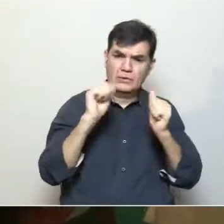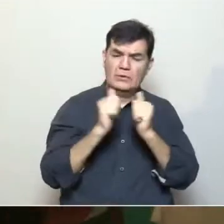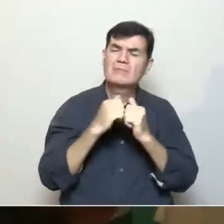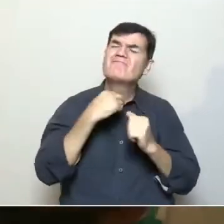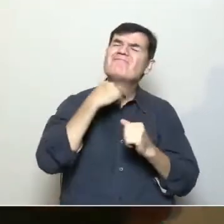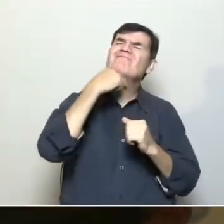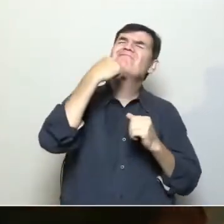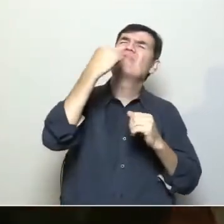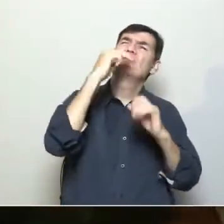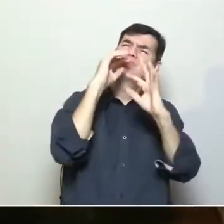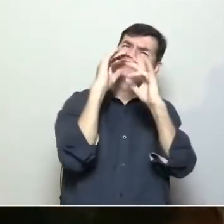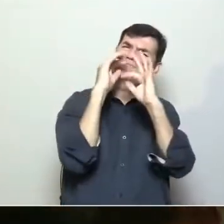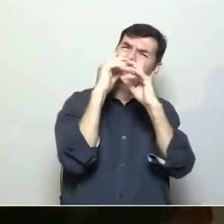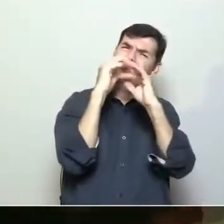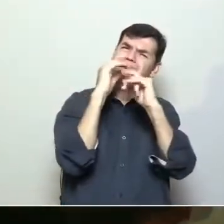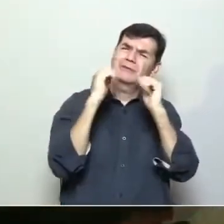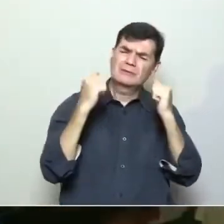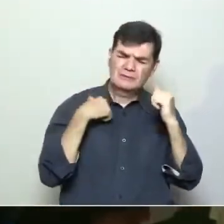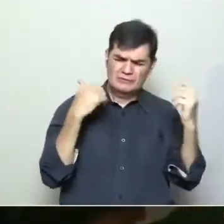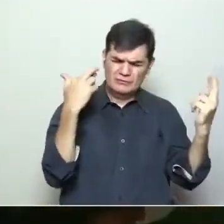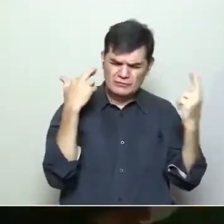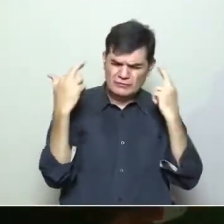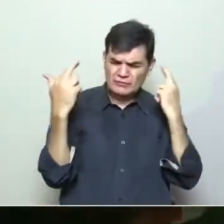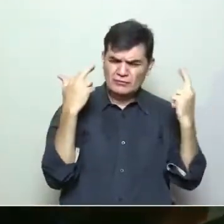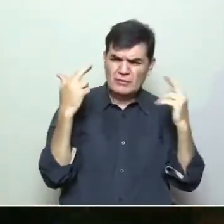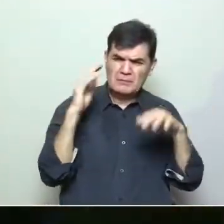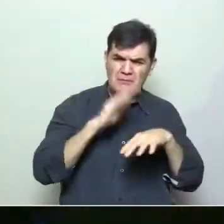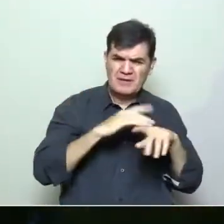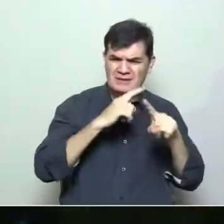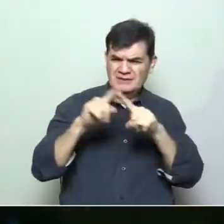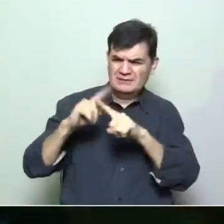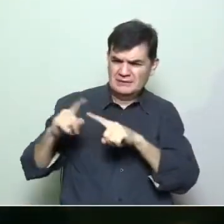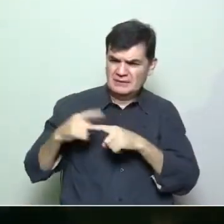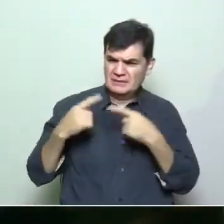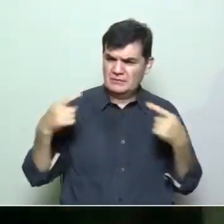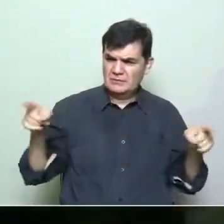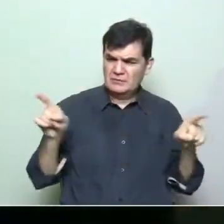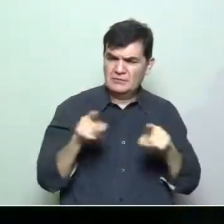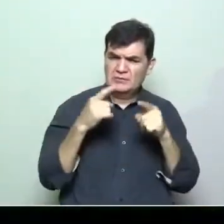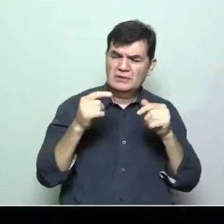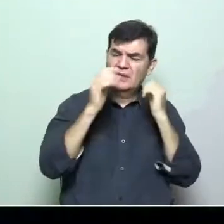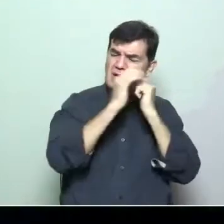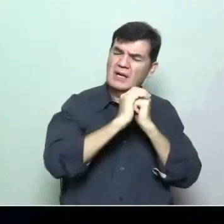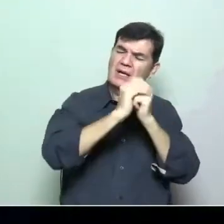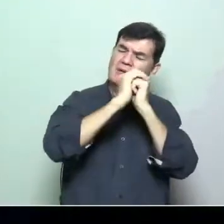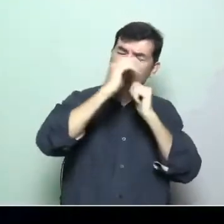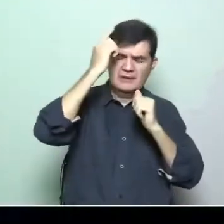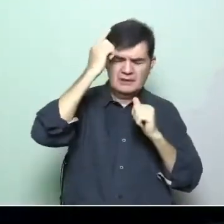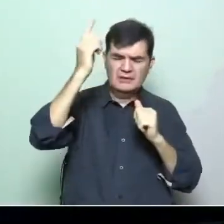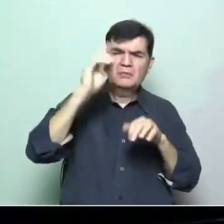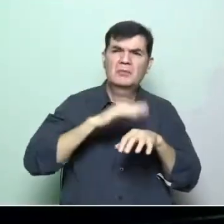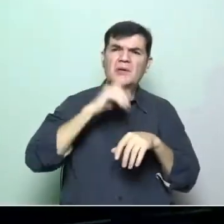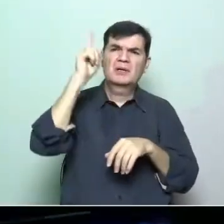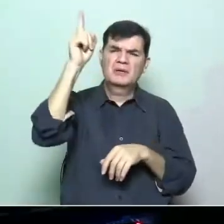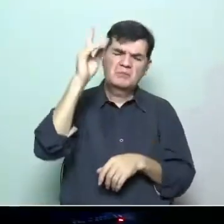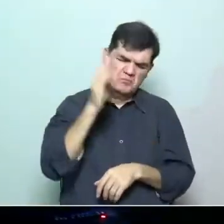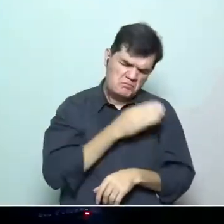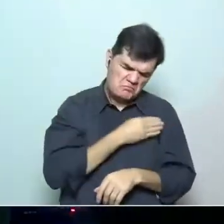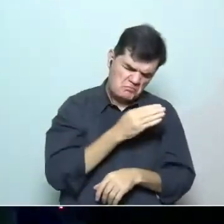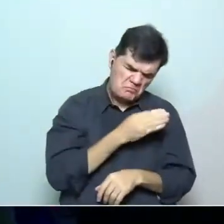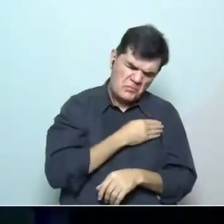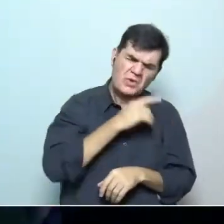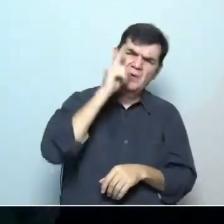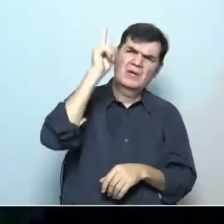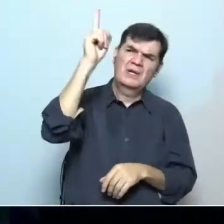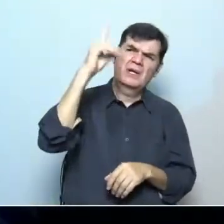voz con trompetas y címbalos y otros instrumentos de música, alababan a Jehová diciendo: porque Él es bueno, porque